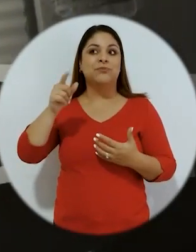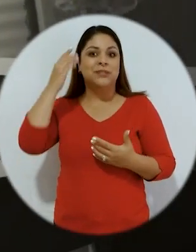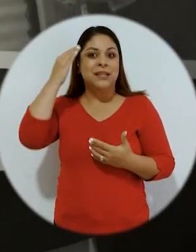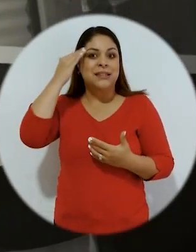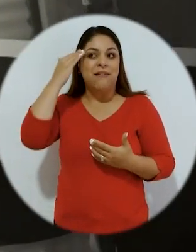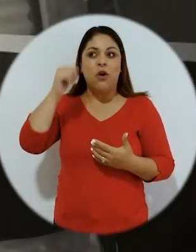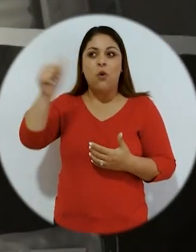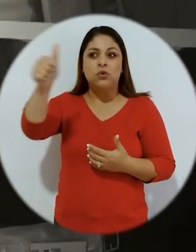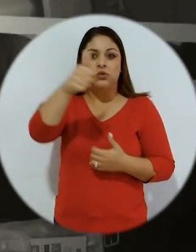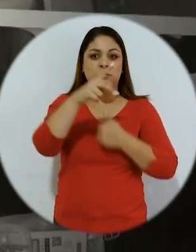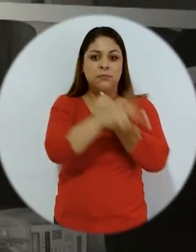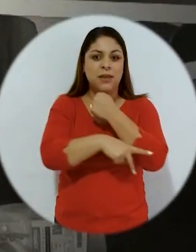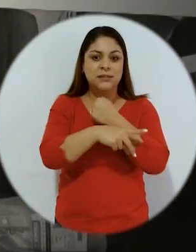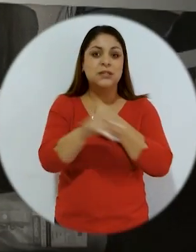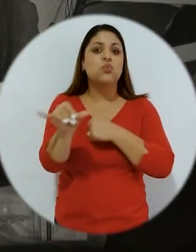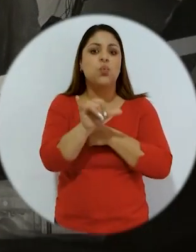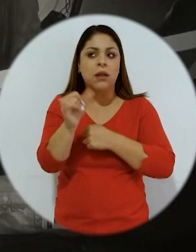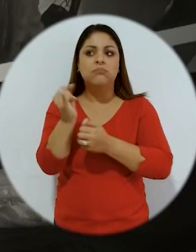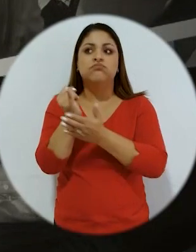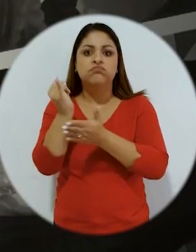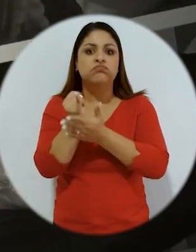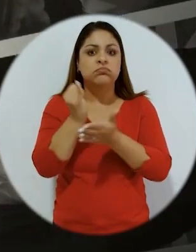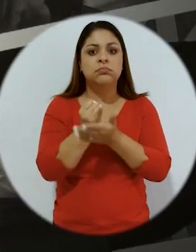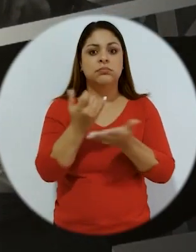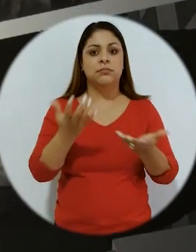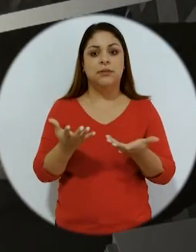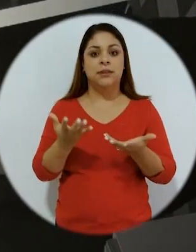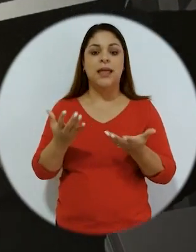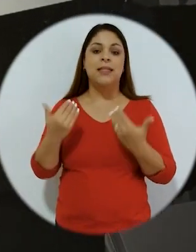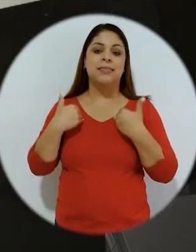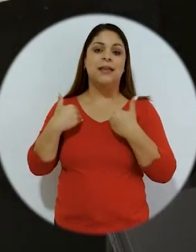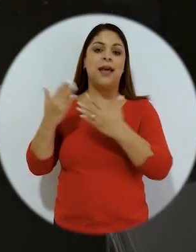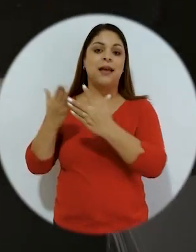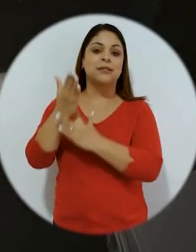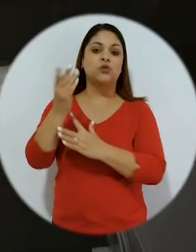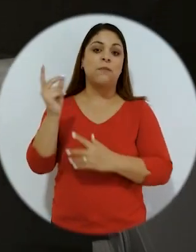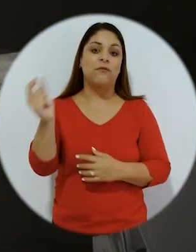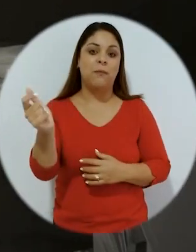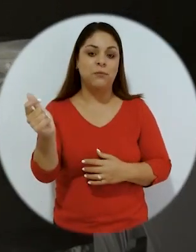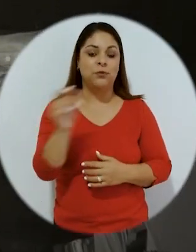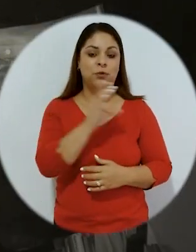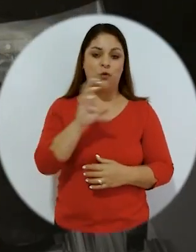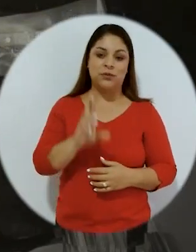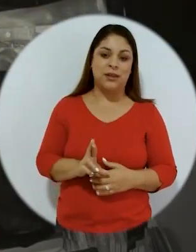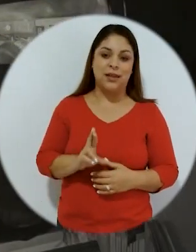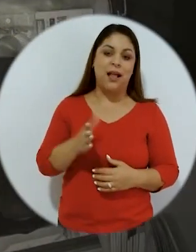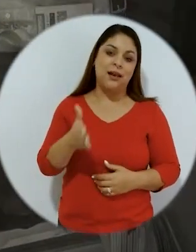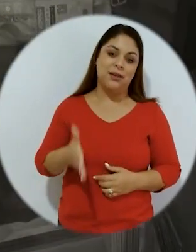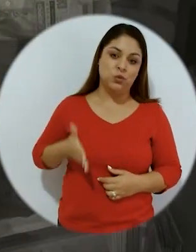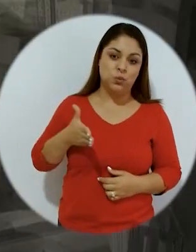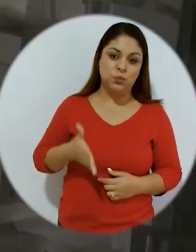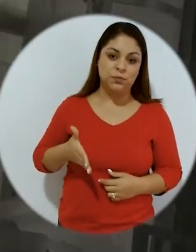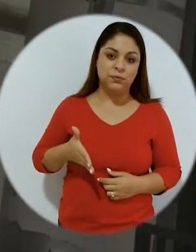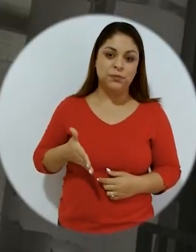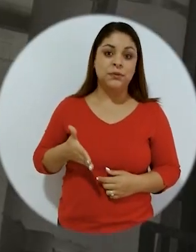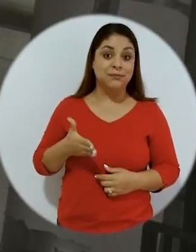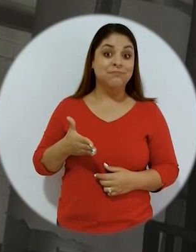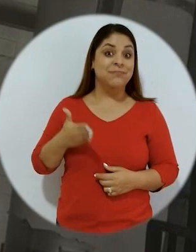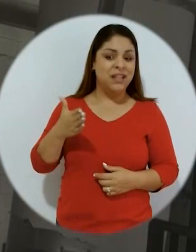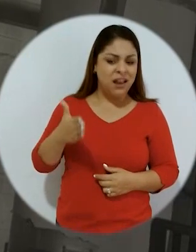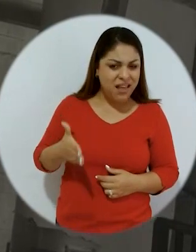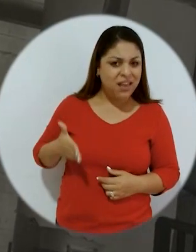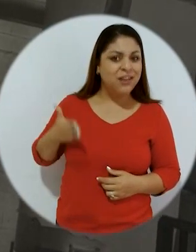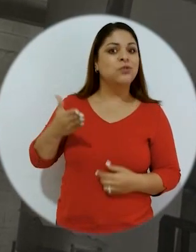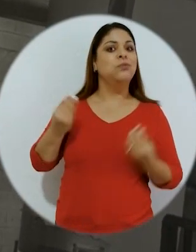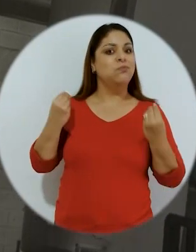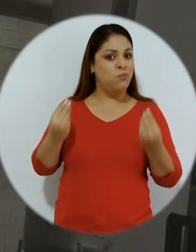países, imagínense, haciendo la misma investigación, van a tener acceso a los insumos mucho más rápido y en Costa Rica mucho más lento.